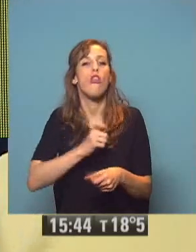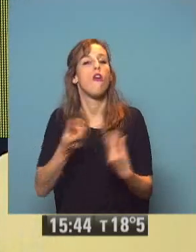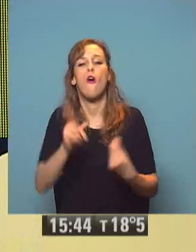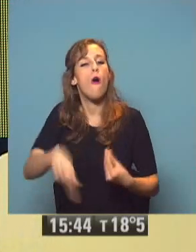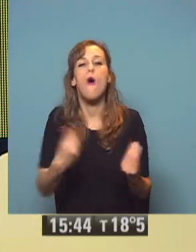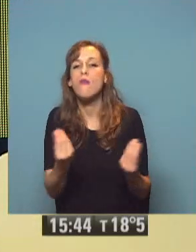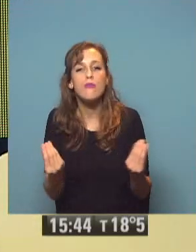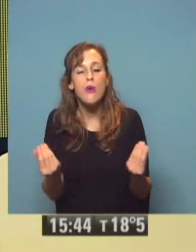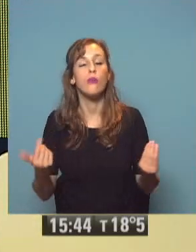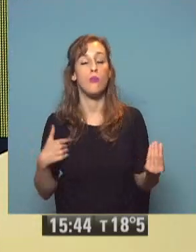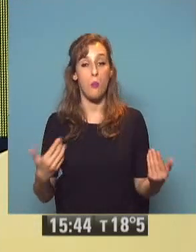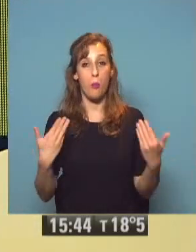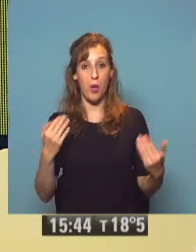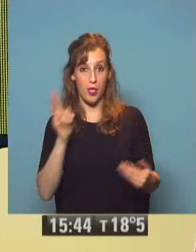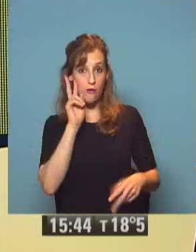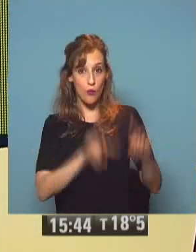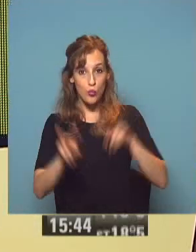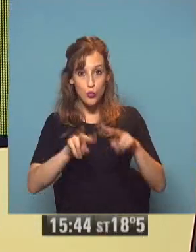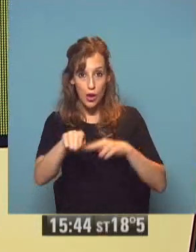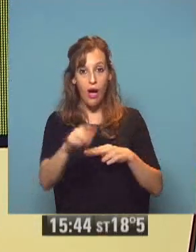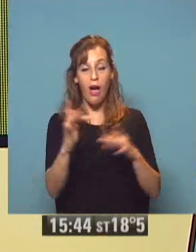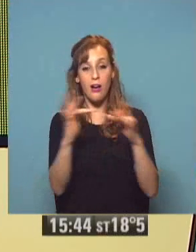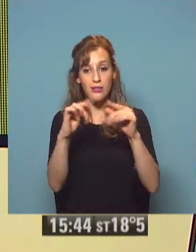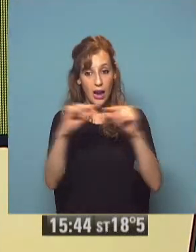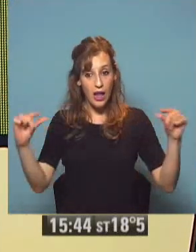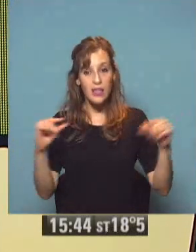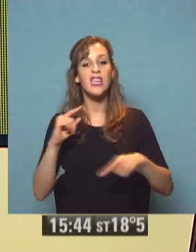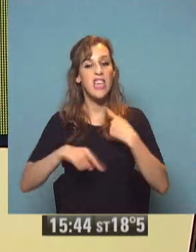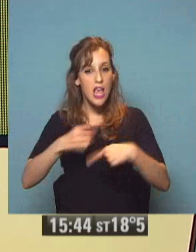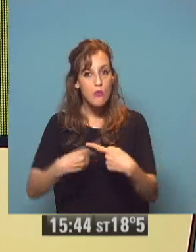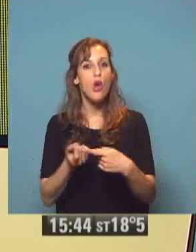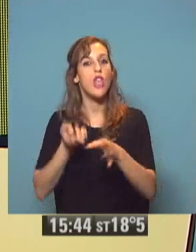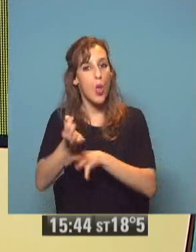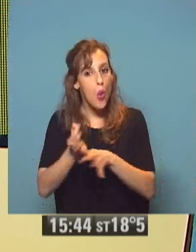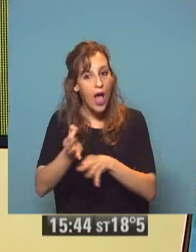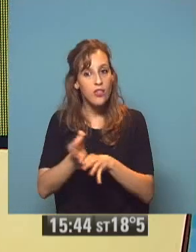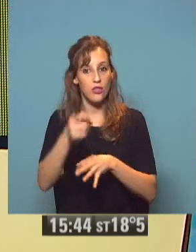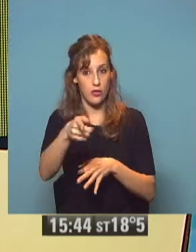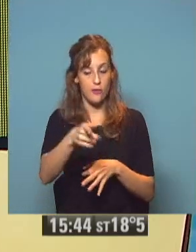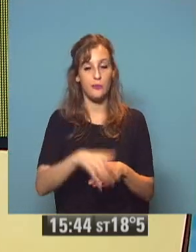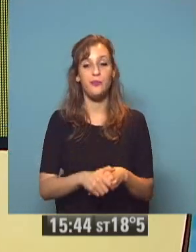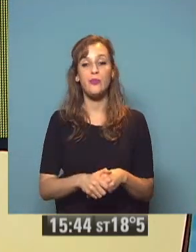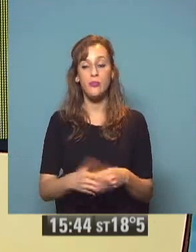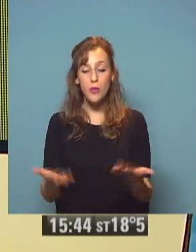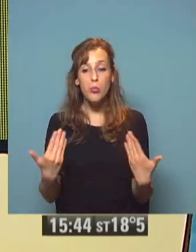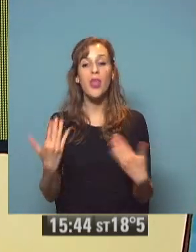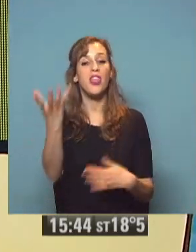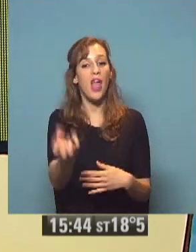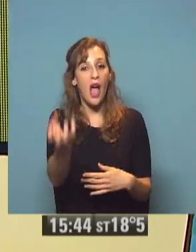Seguimos Educando, a la plataforma y buscar este cuadernillo que se llama Un Esfuerzo de Producción. Y